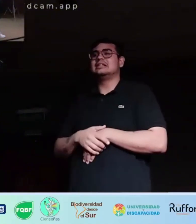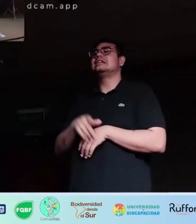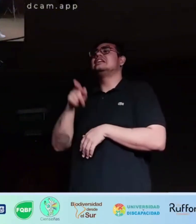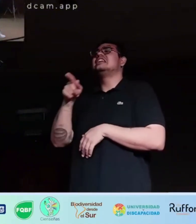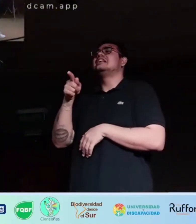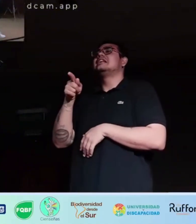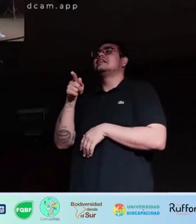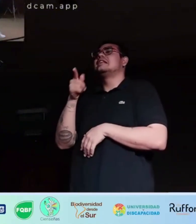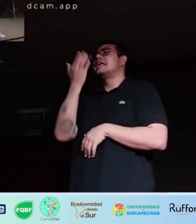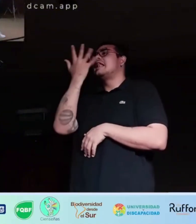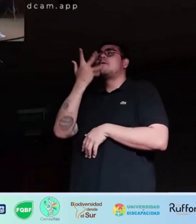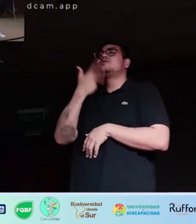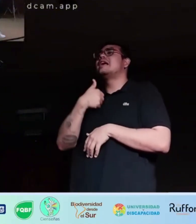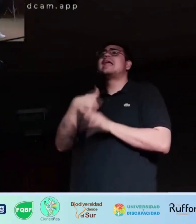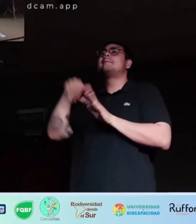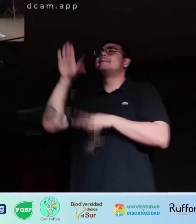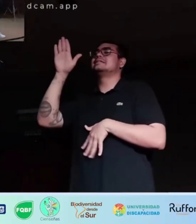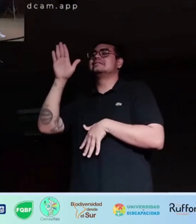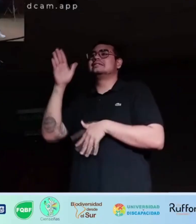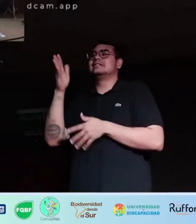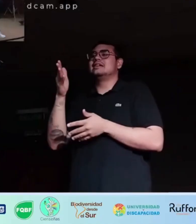preferirían? Me pregunto.